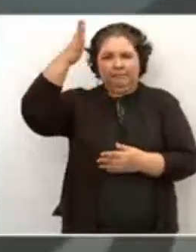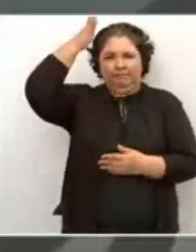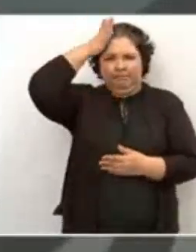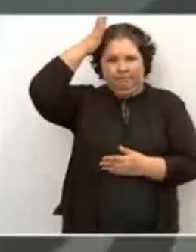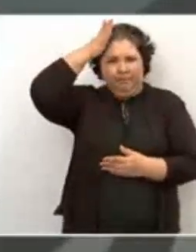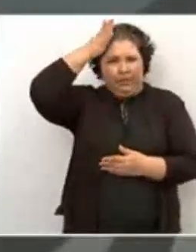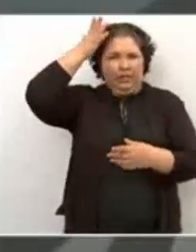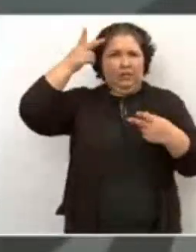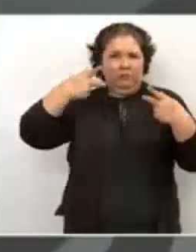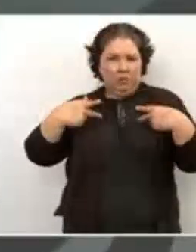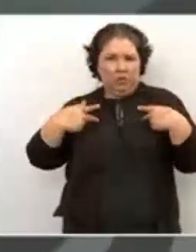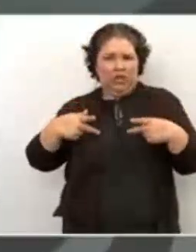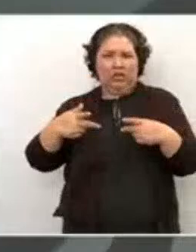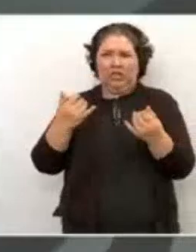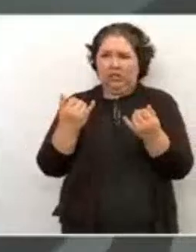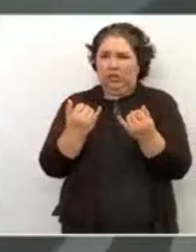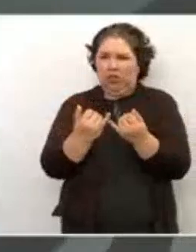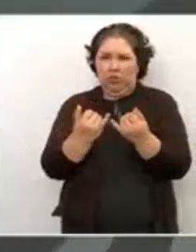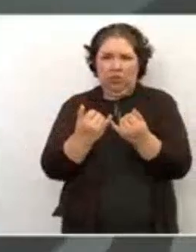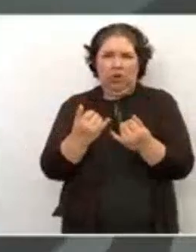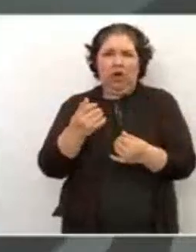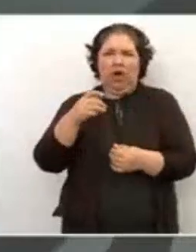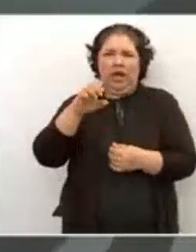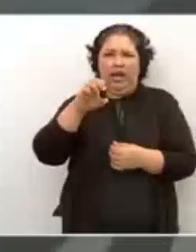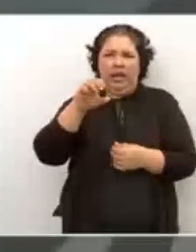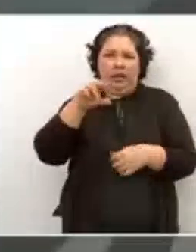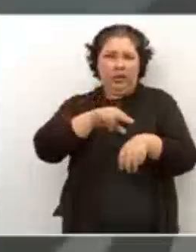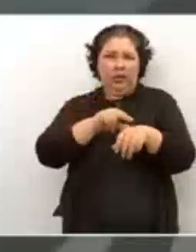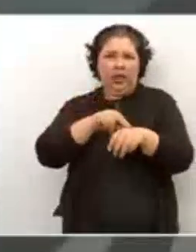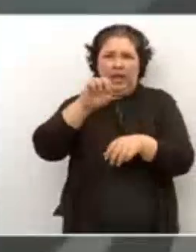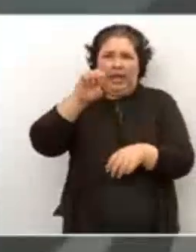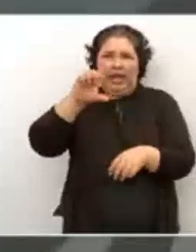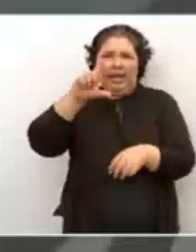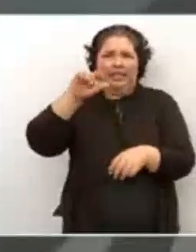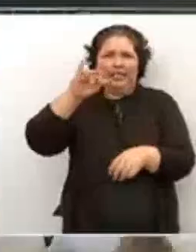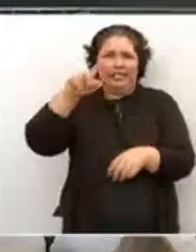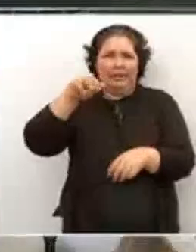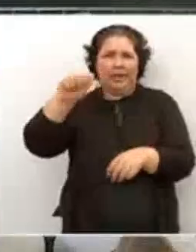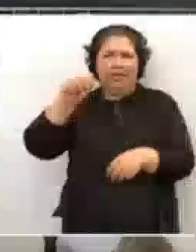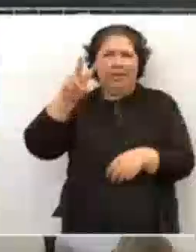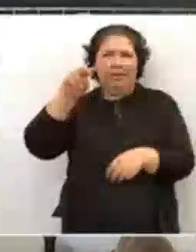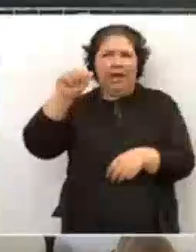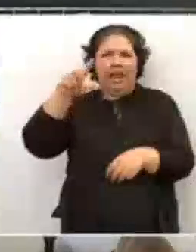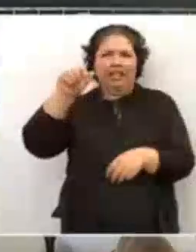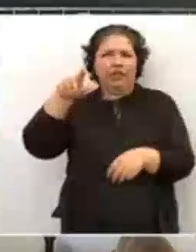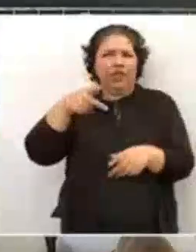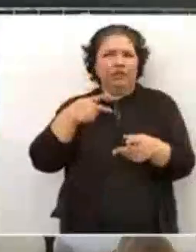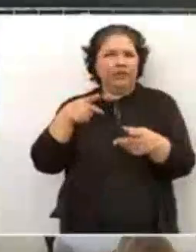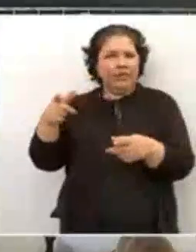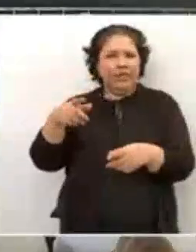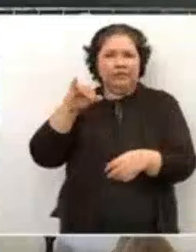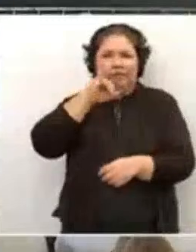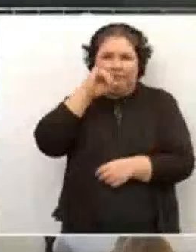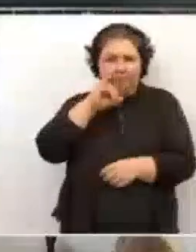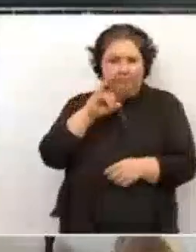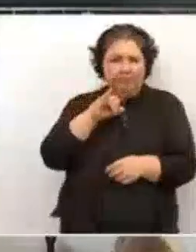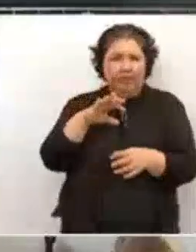por gente como la doctora Elizabeth Valenzuela, aquí presente, coordinadora médica